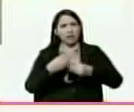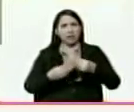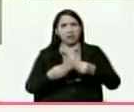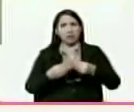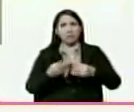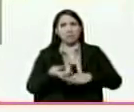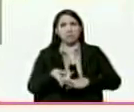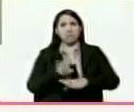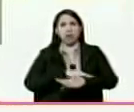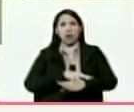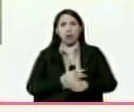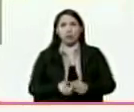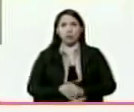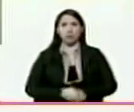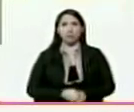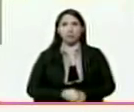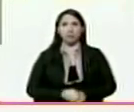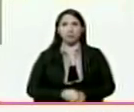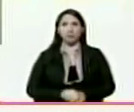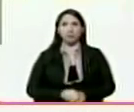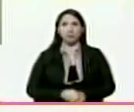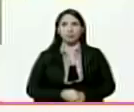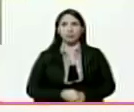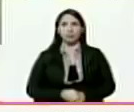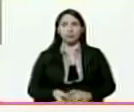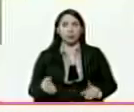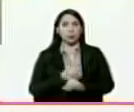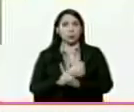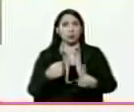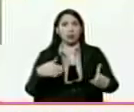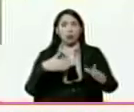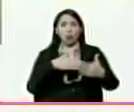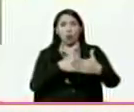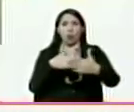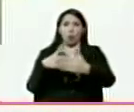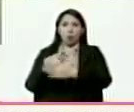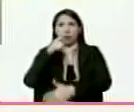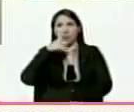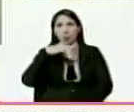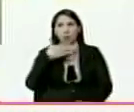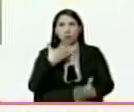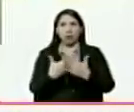con mucha mayor intensidad y con mucha mayor crueldad contra su propio pueblo. Muchas gracias.